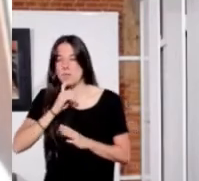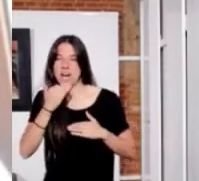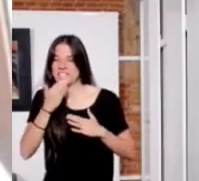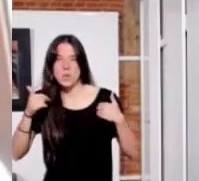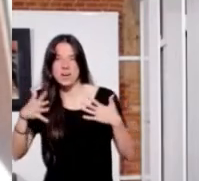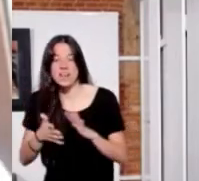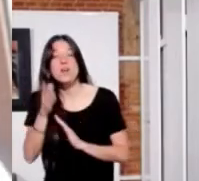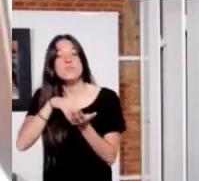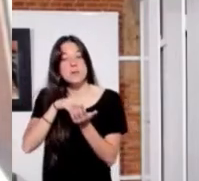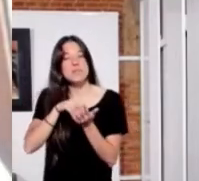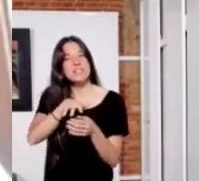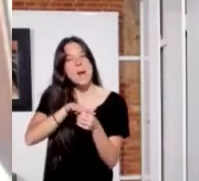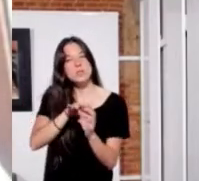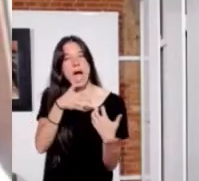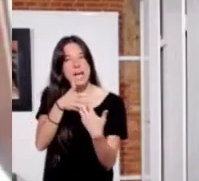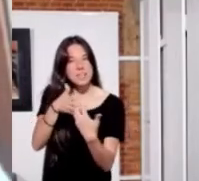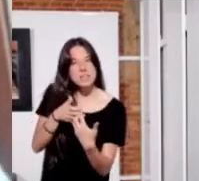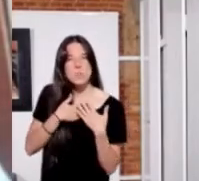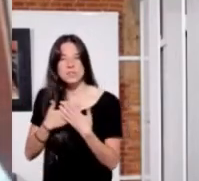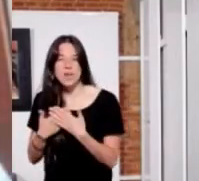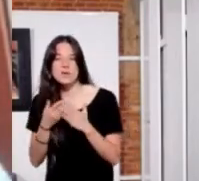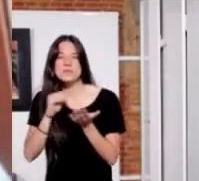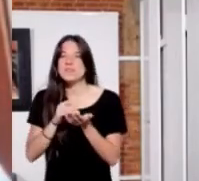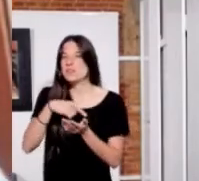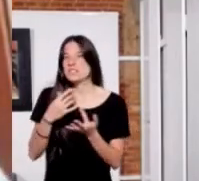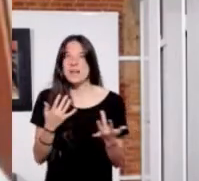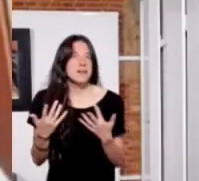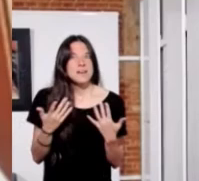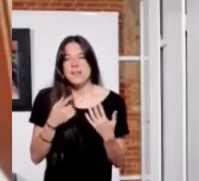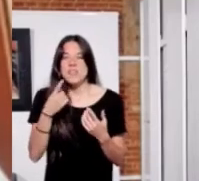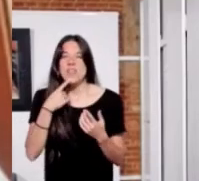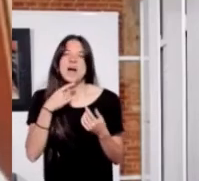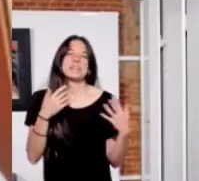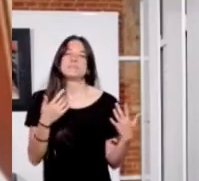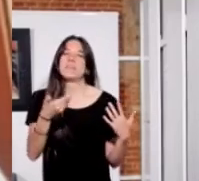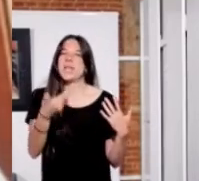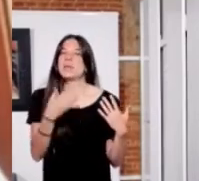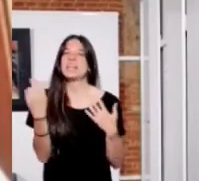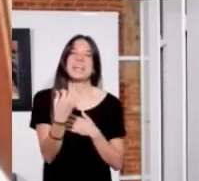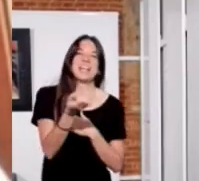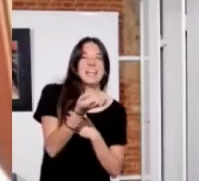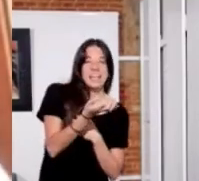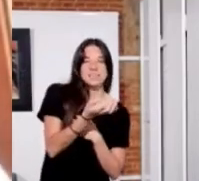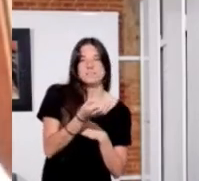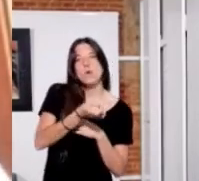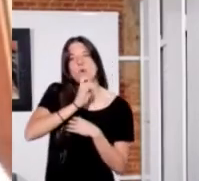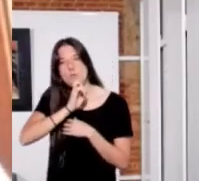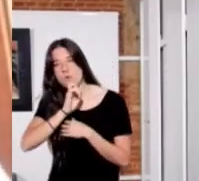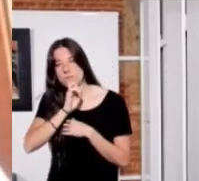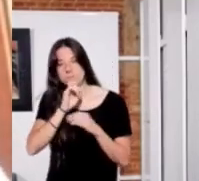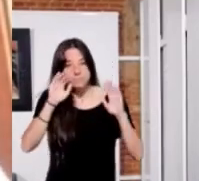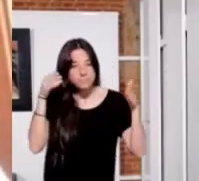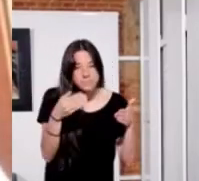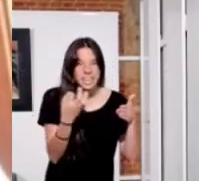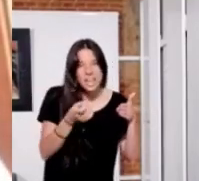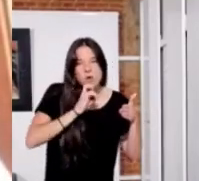voluntariado nos damos mucha prestancia y mucha importancia al qué y al cómo e infravaloramos